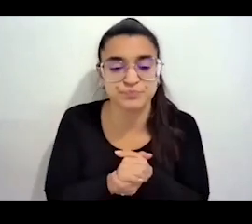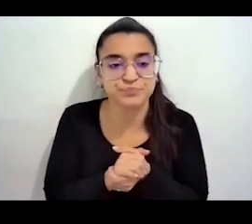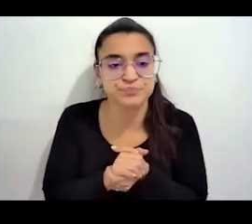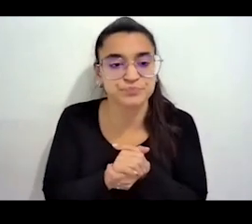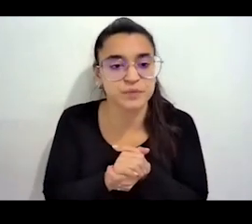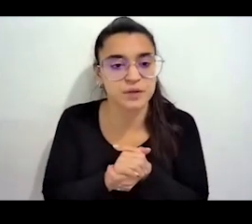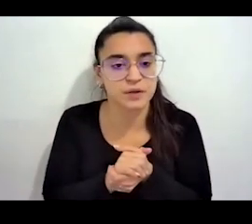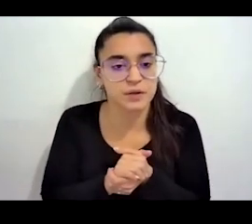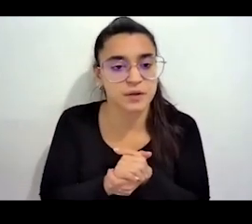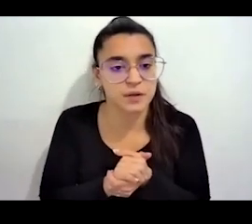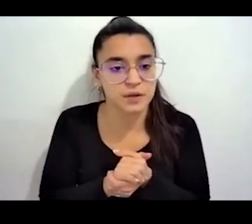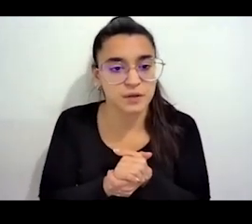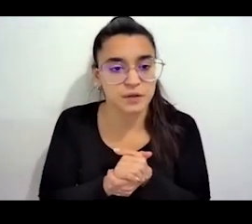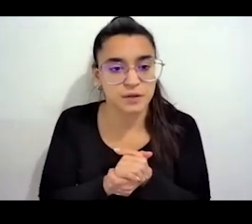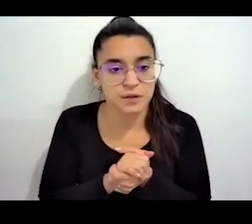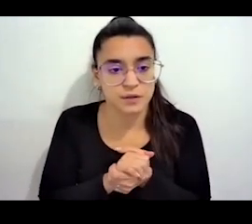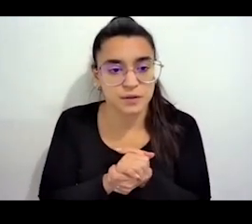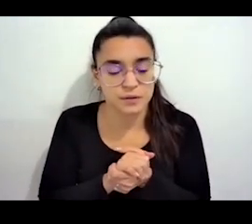bien?